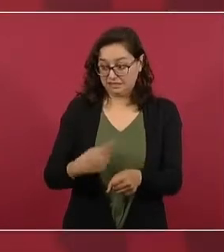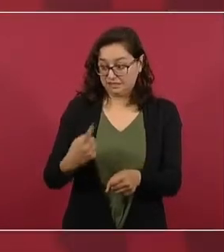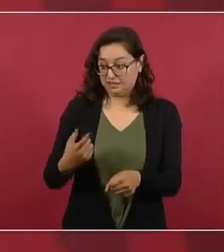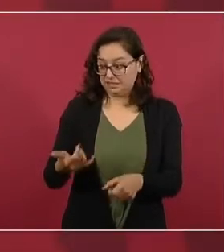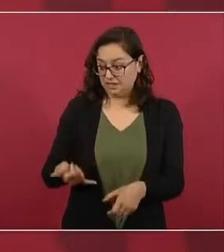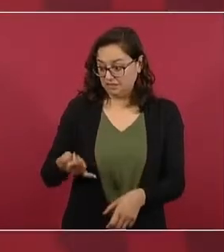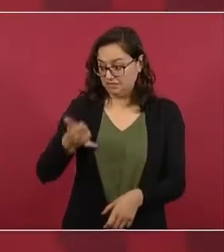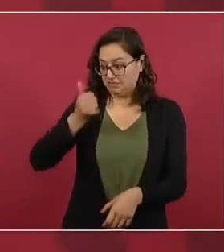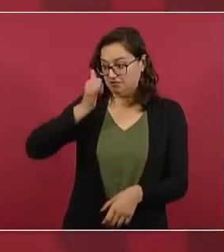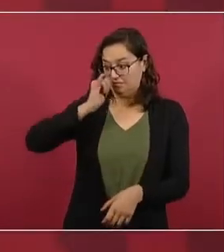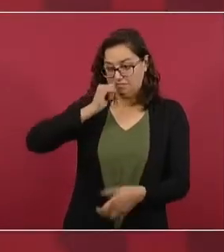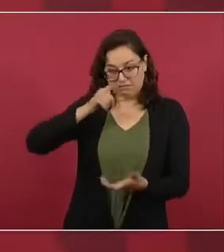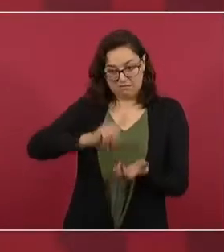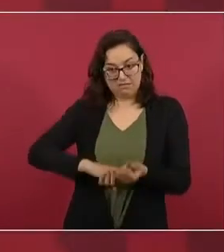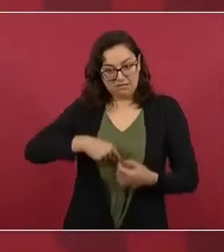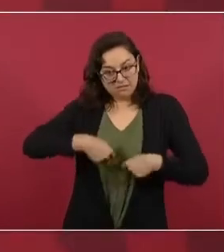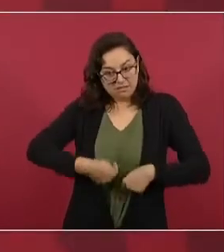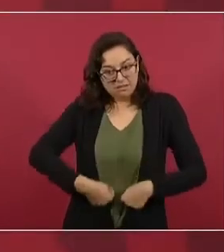los intestinos,